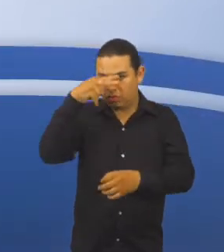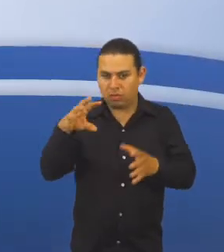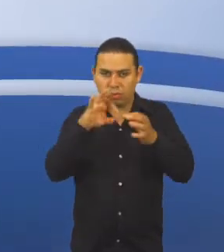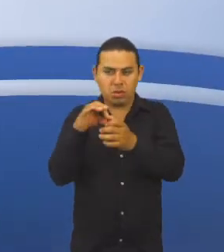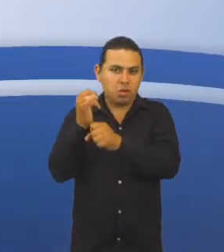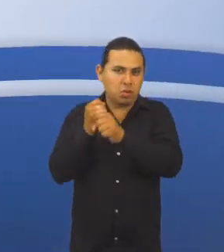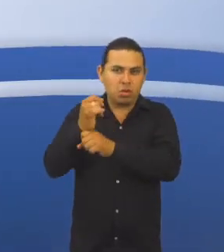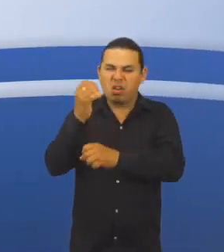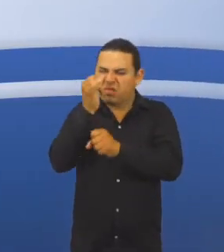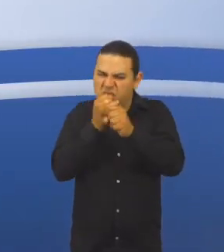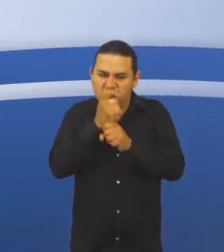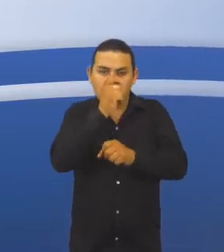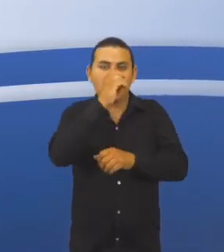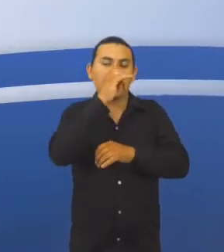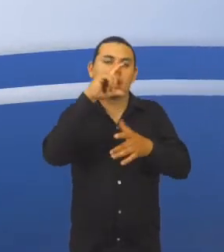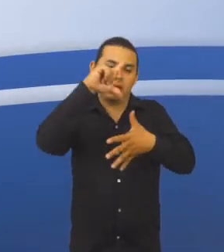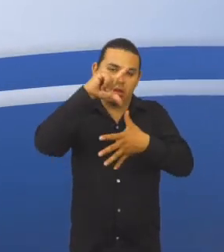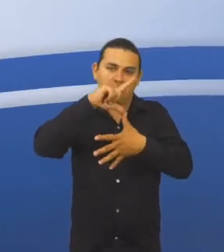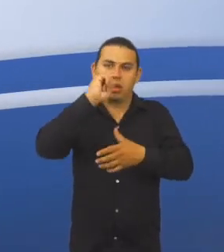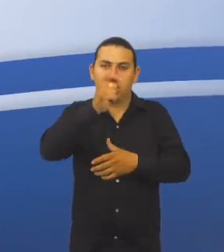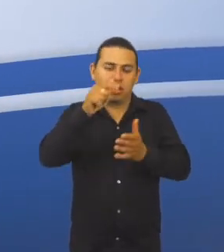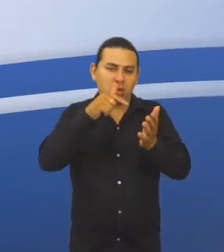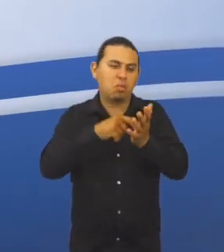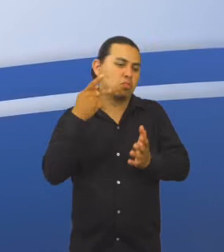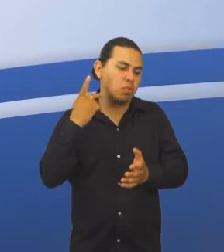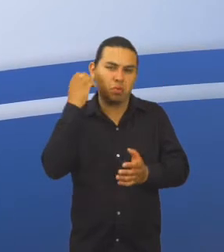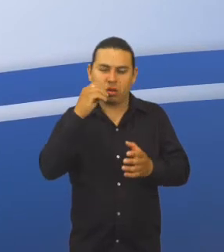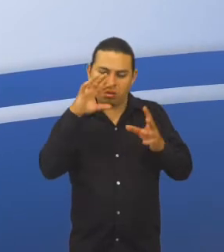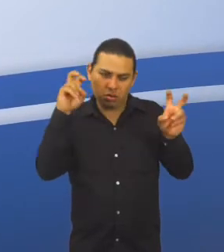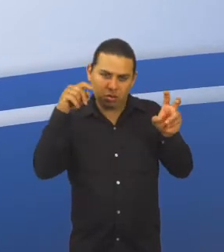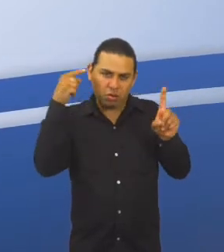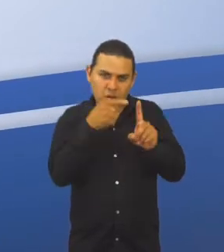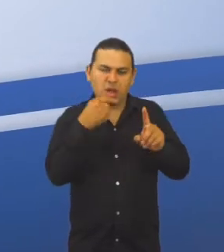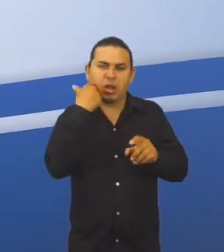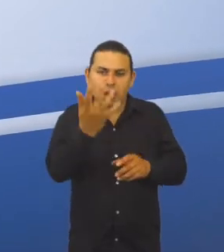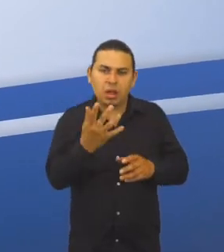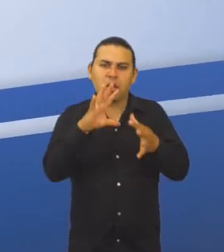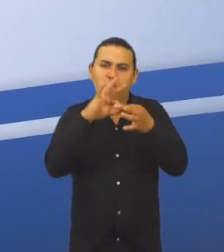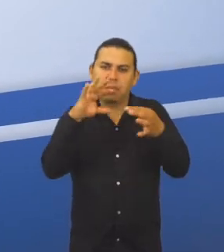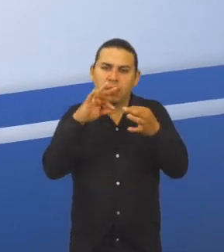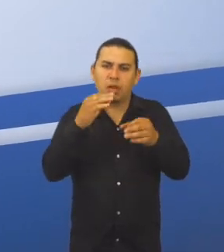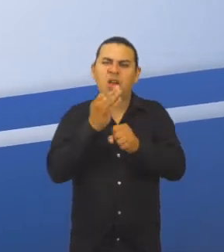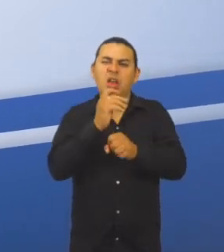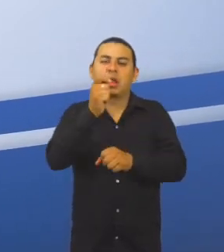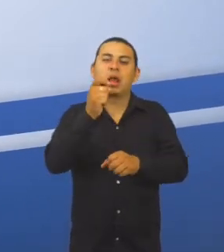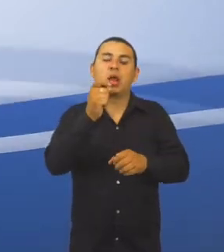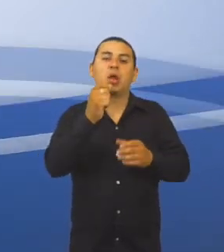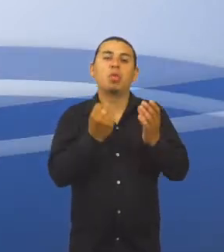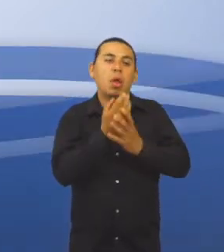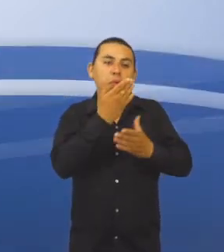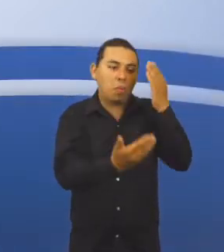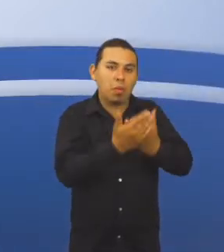la UNAM y actualmente investigador del Observatorio Latinoamericano de Geopolítica en Oaxaca, con el fin de platicarnos acerca